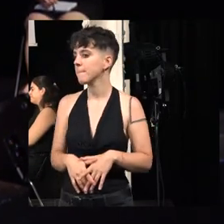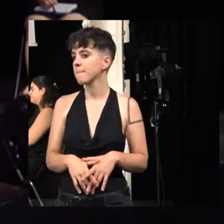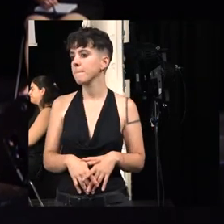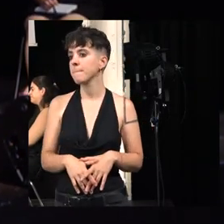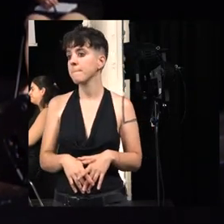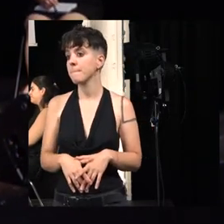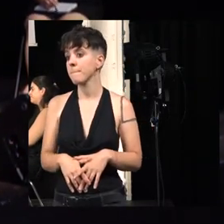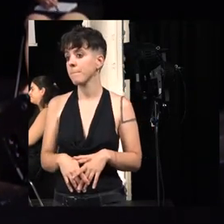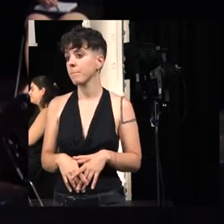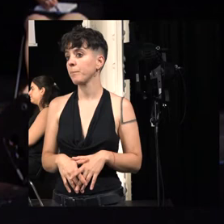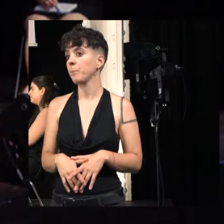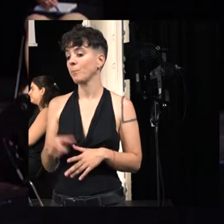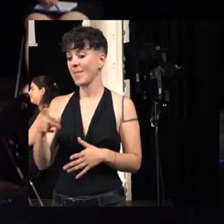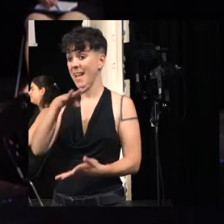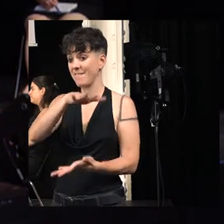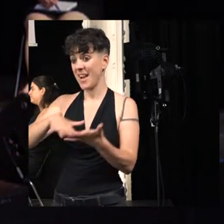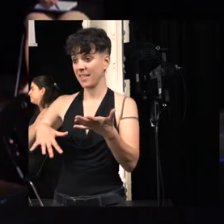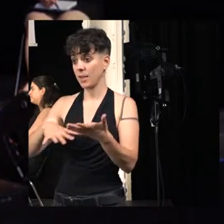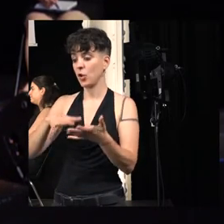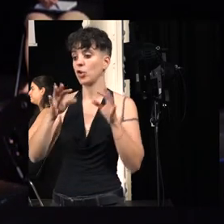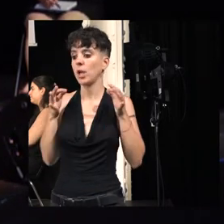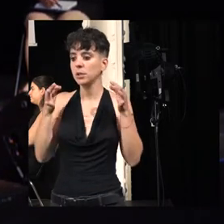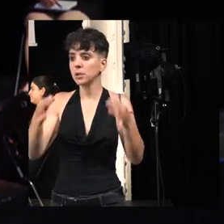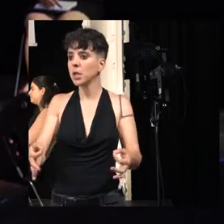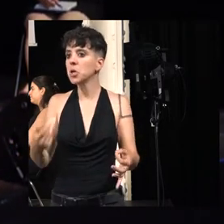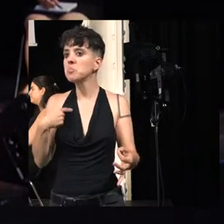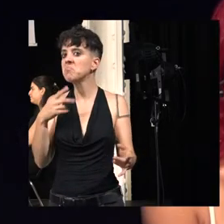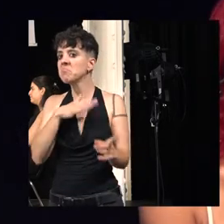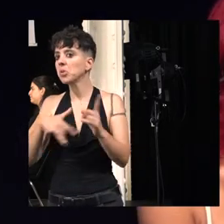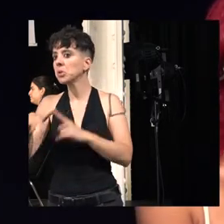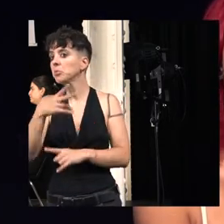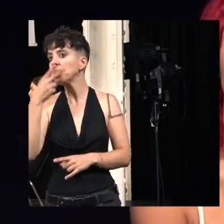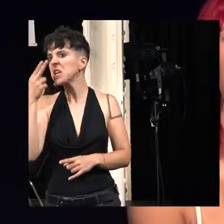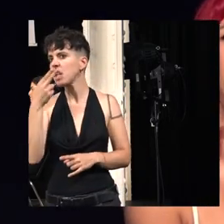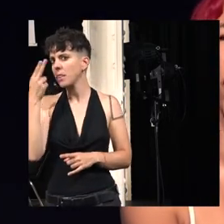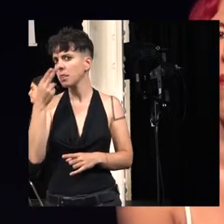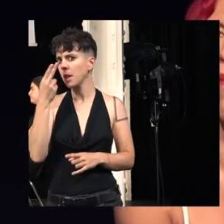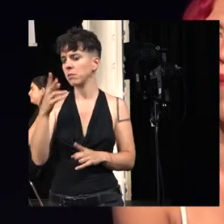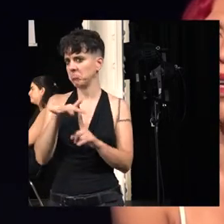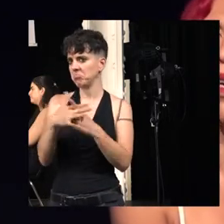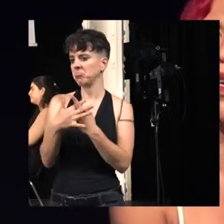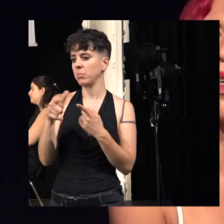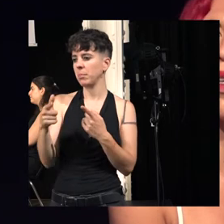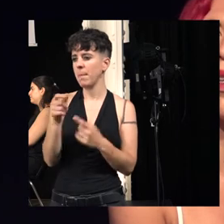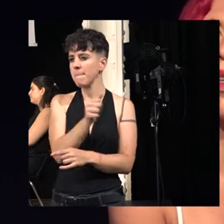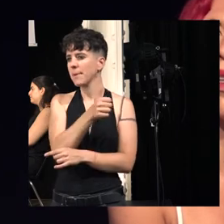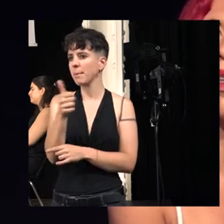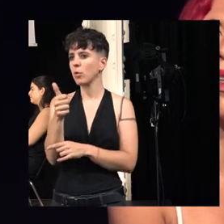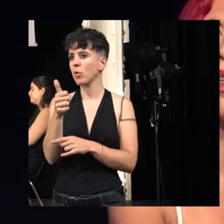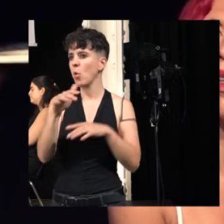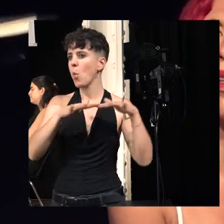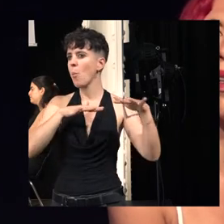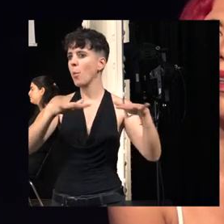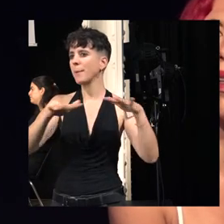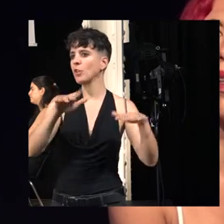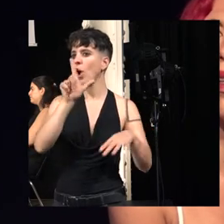En ese sentido, cuando llego a Barcelona me encuentro un panorama interesante. Primero, un movimiento